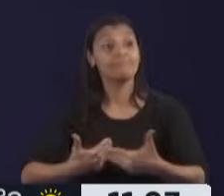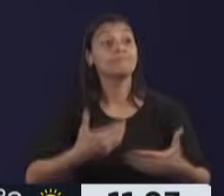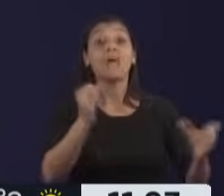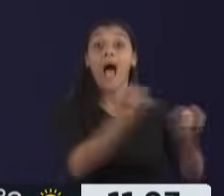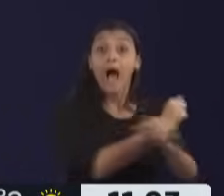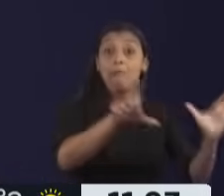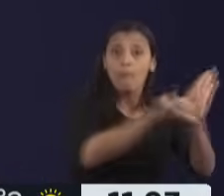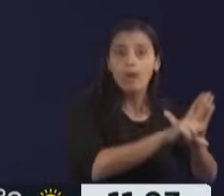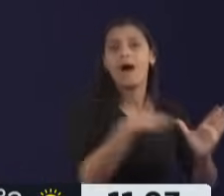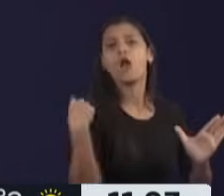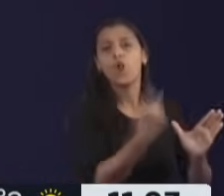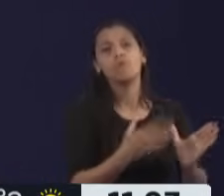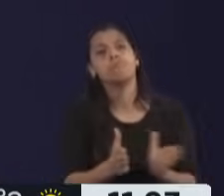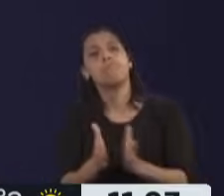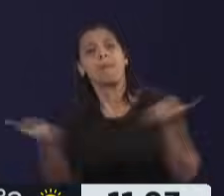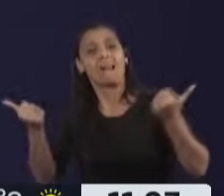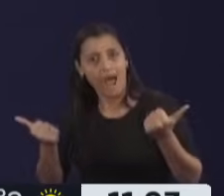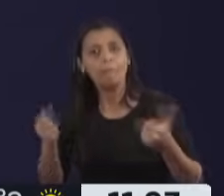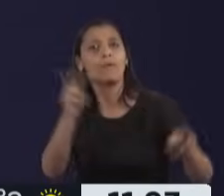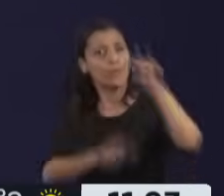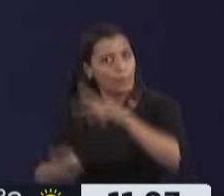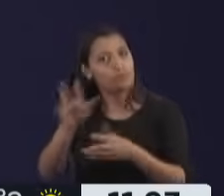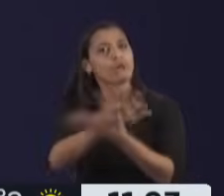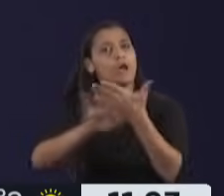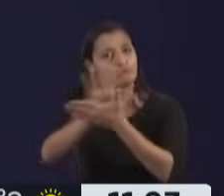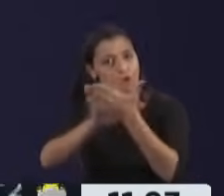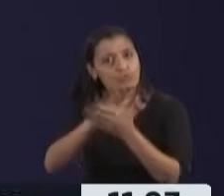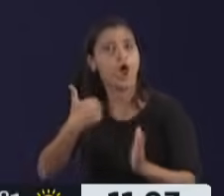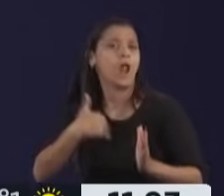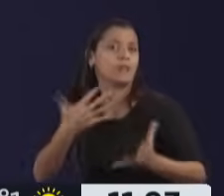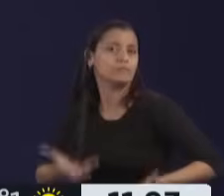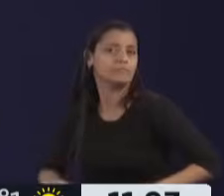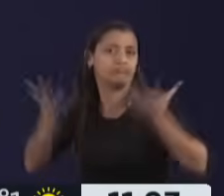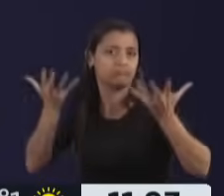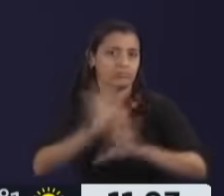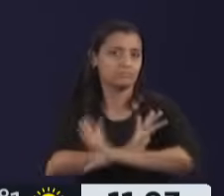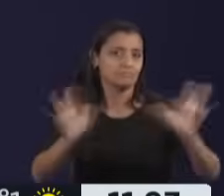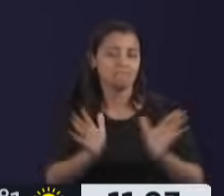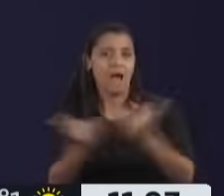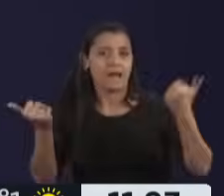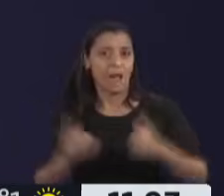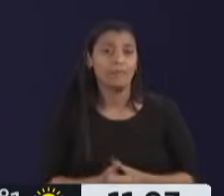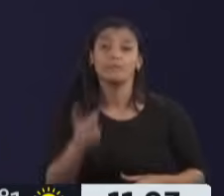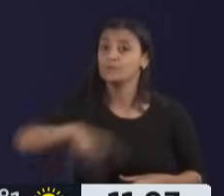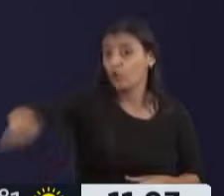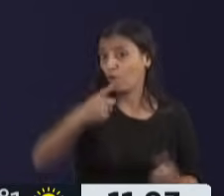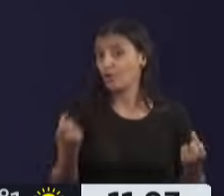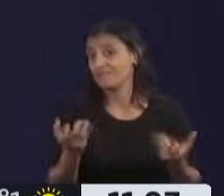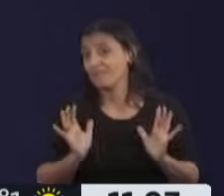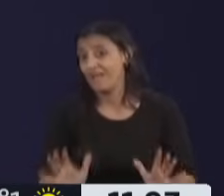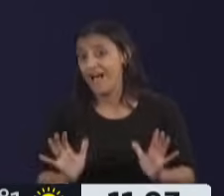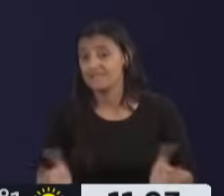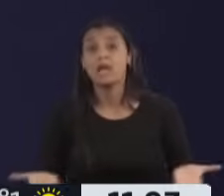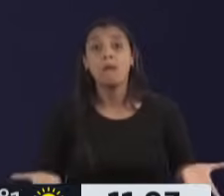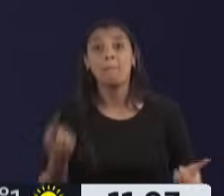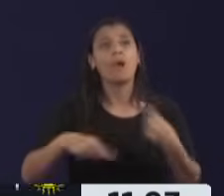velocidad en sacarle el polvo a la Argentina que tanto todos necesitamos, ¿no? Pero no